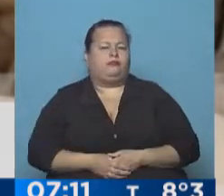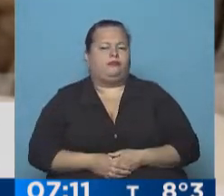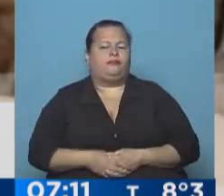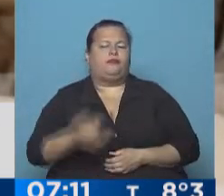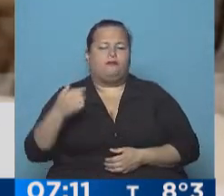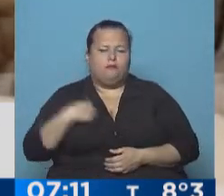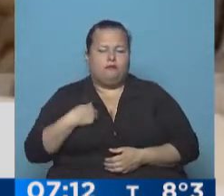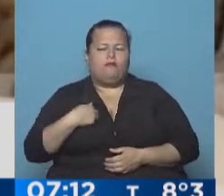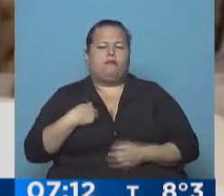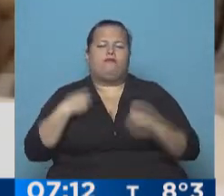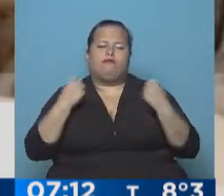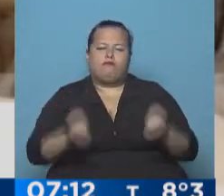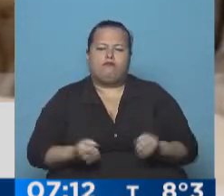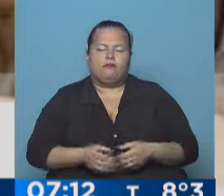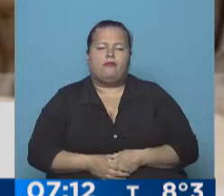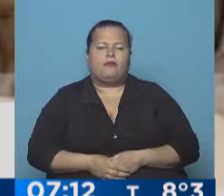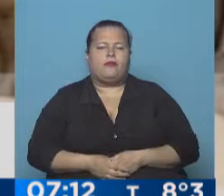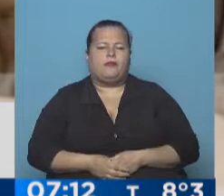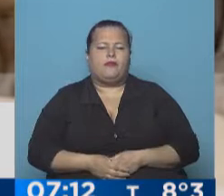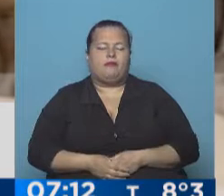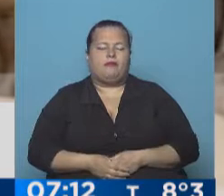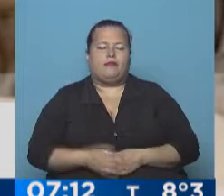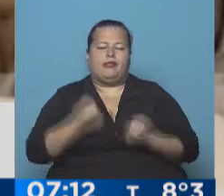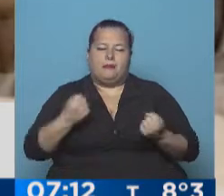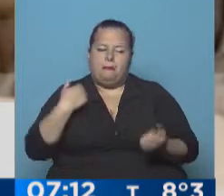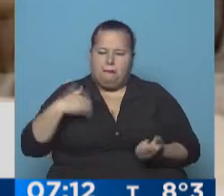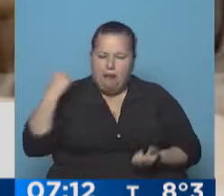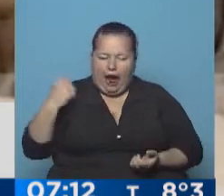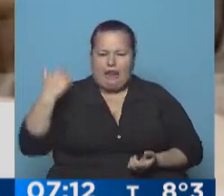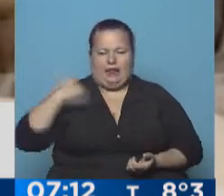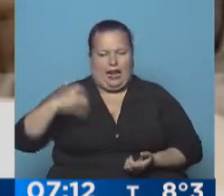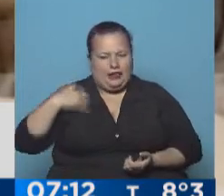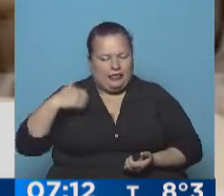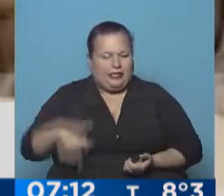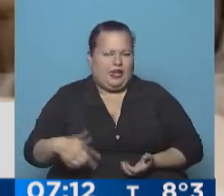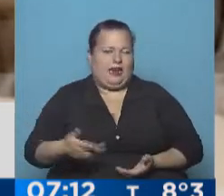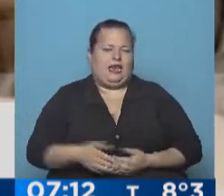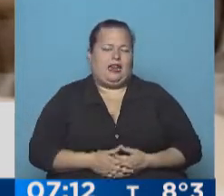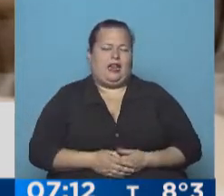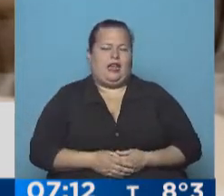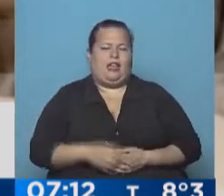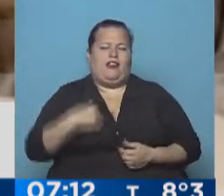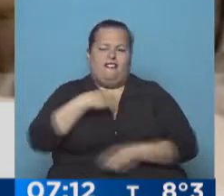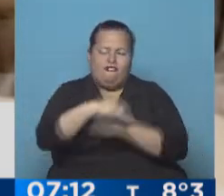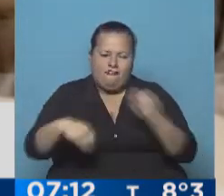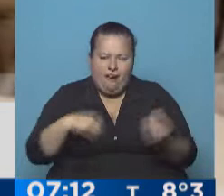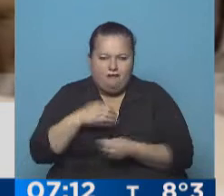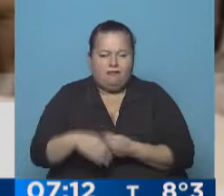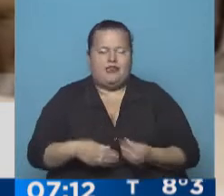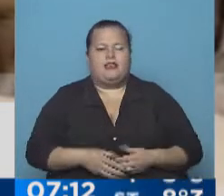hemos puesto la patria, nuestro país, nuestras